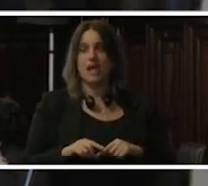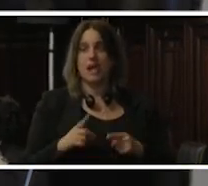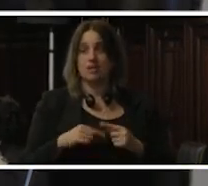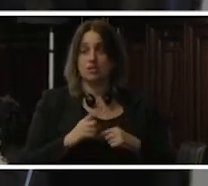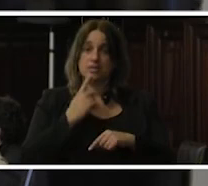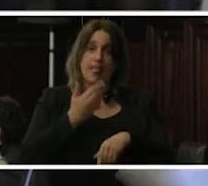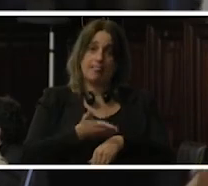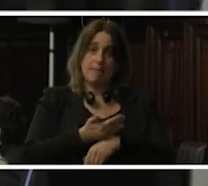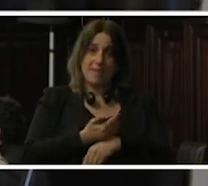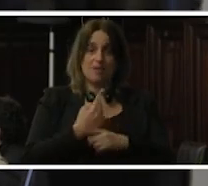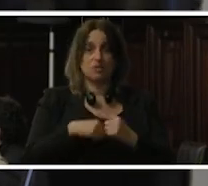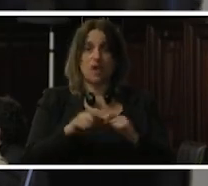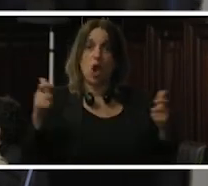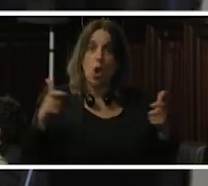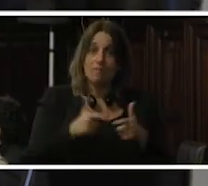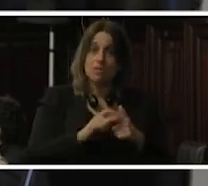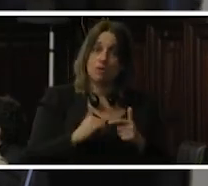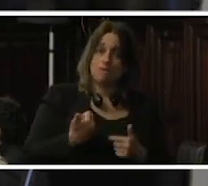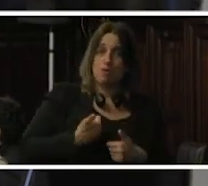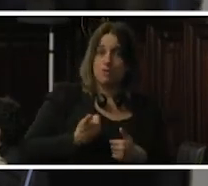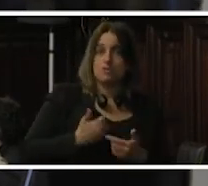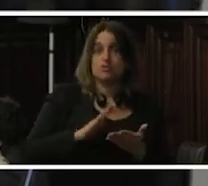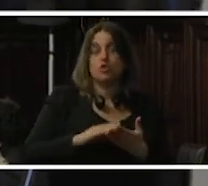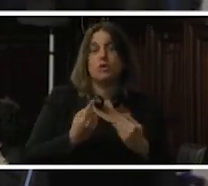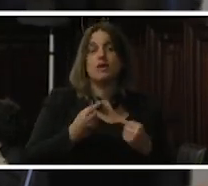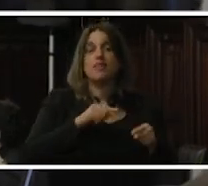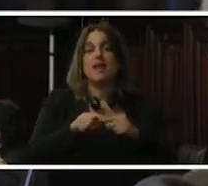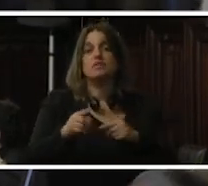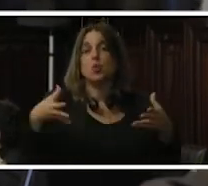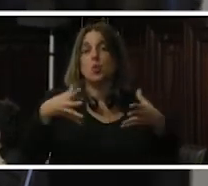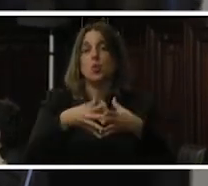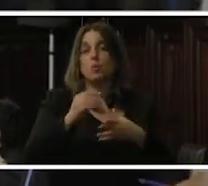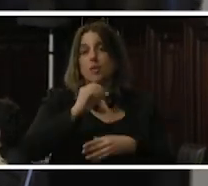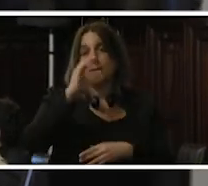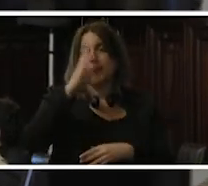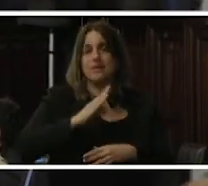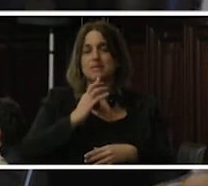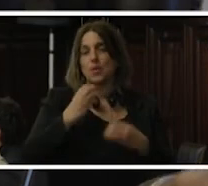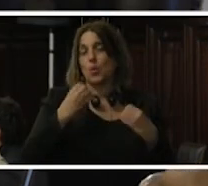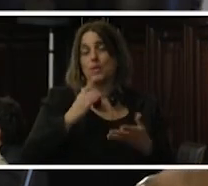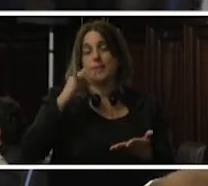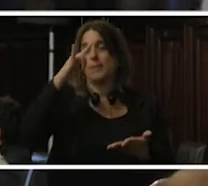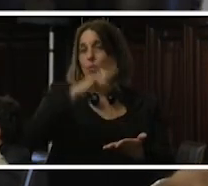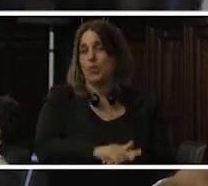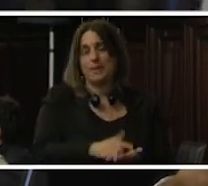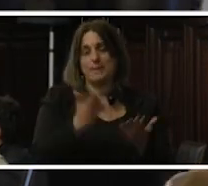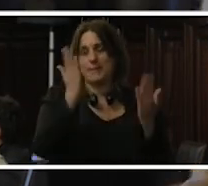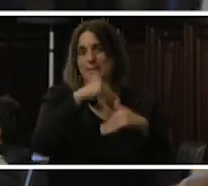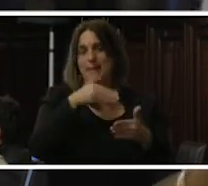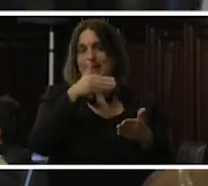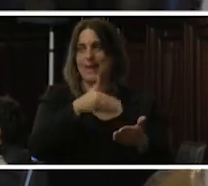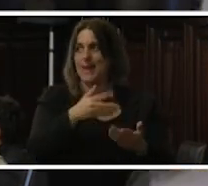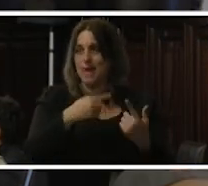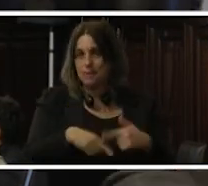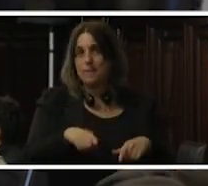Temprano la comisión fue informada por parte de la delegación de Brasil que habían perdido el vuelo, pero